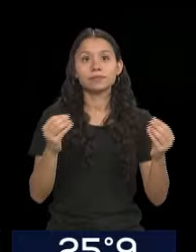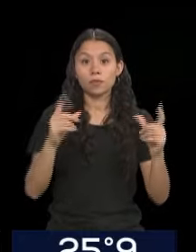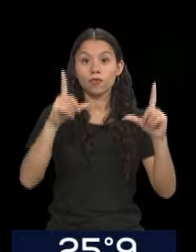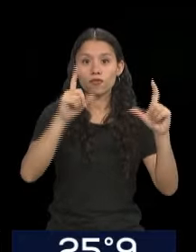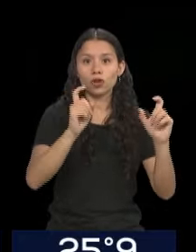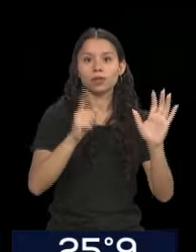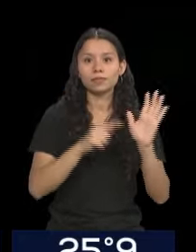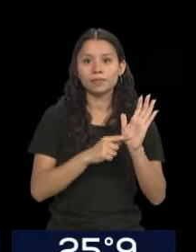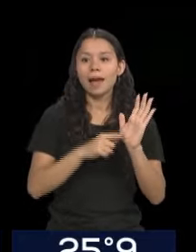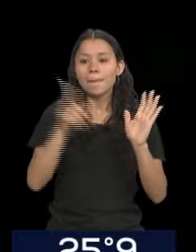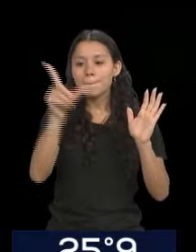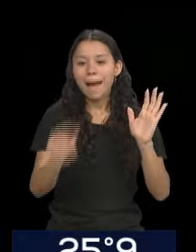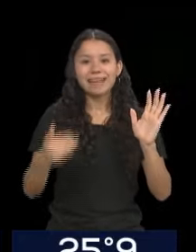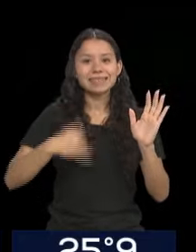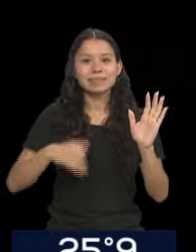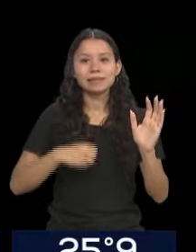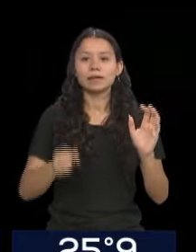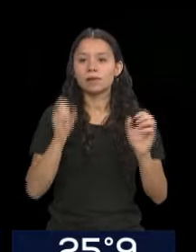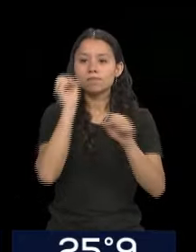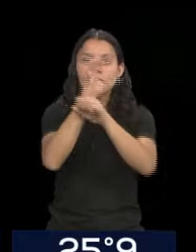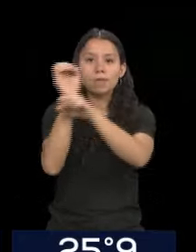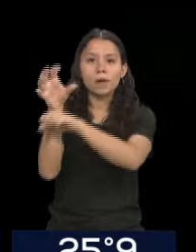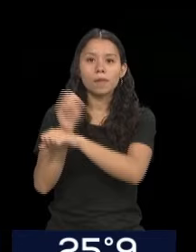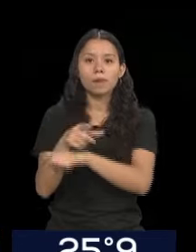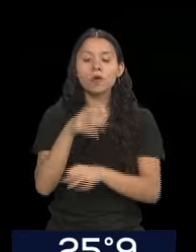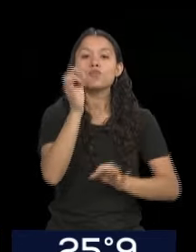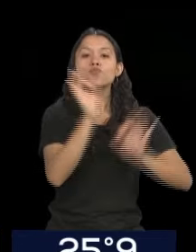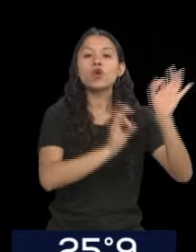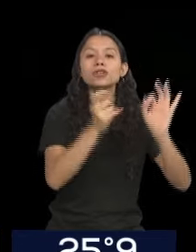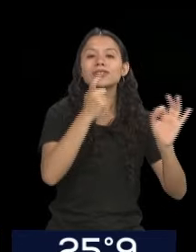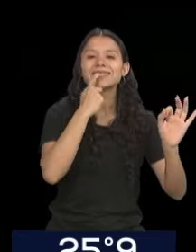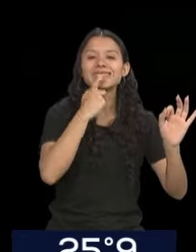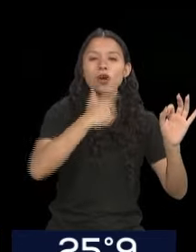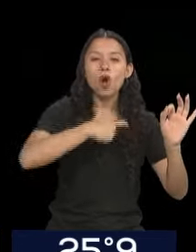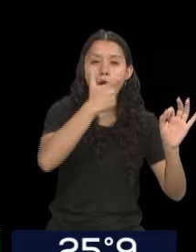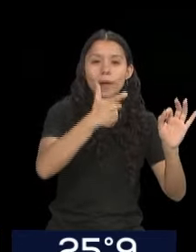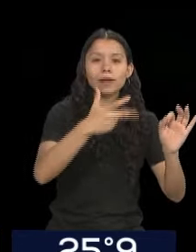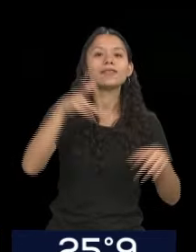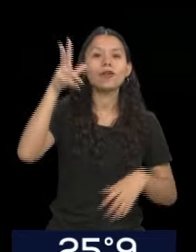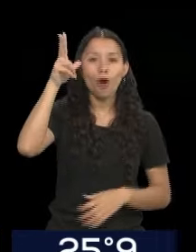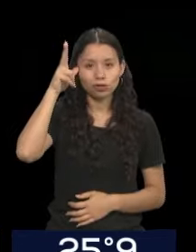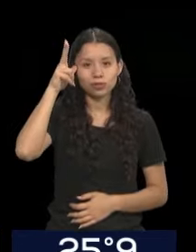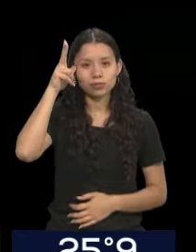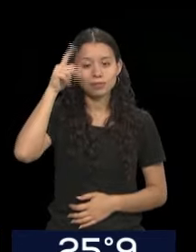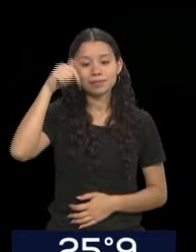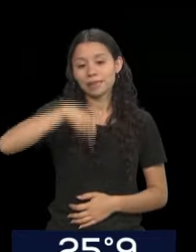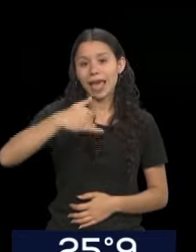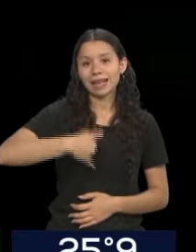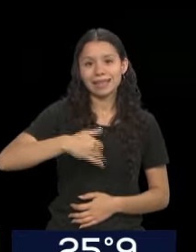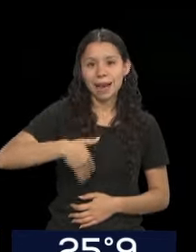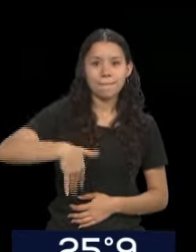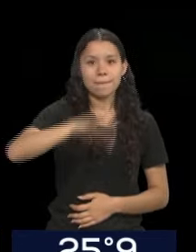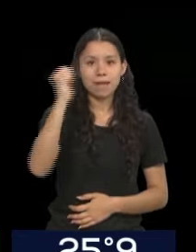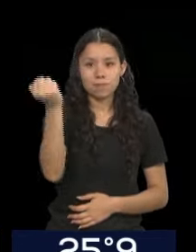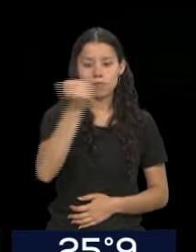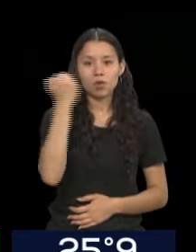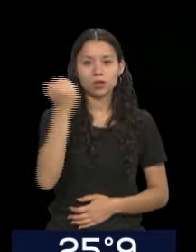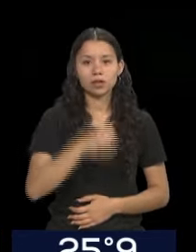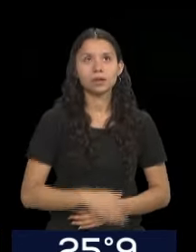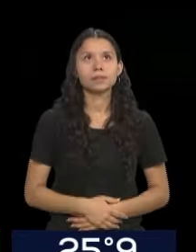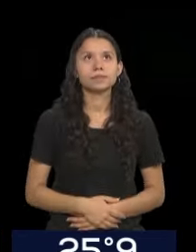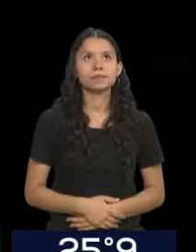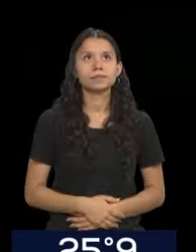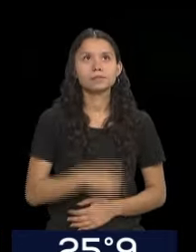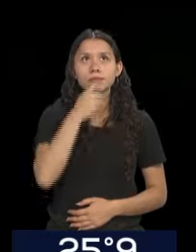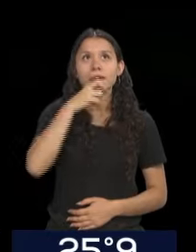Tenemos los 8 proyectos de cobre más importantes que tiene Argentina, de los más importantes a nivel global. Tenemos básicamente el Pachón, que